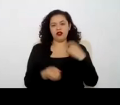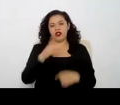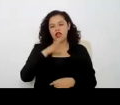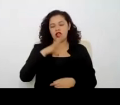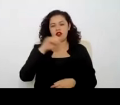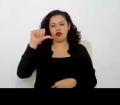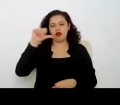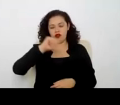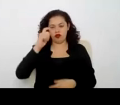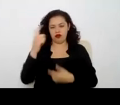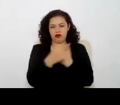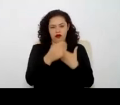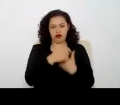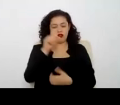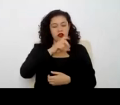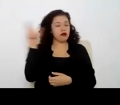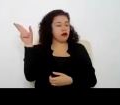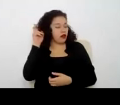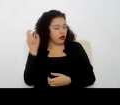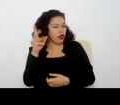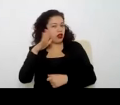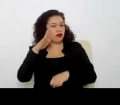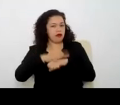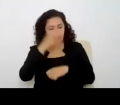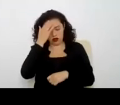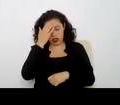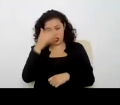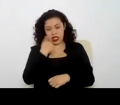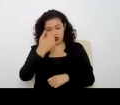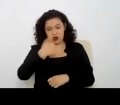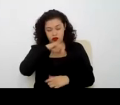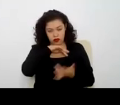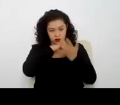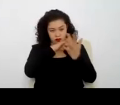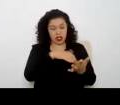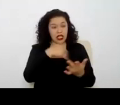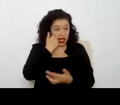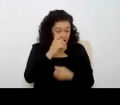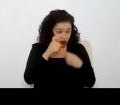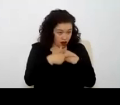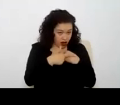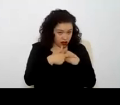conectado y hoy me escuchó y conoce más de nosotros y quiere que les apoyemos de alguna otra